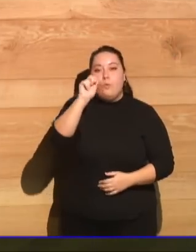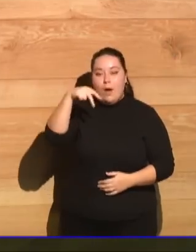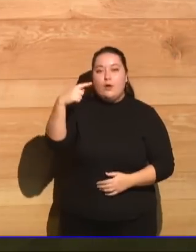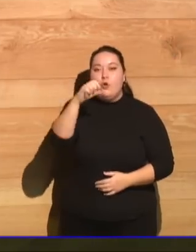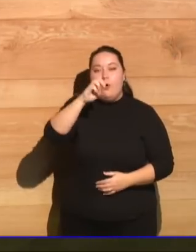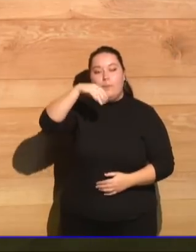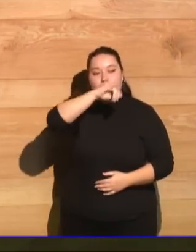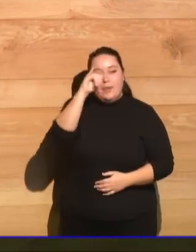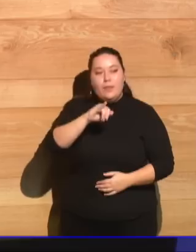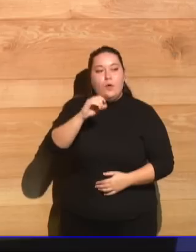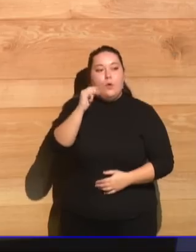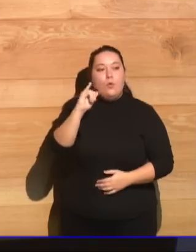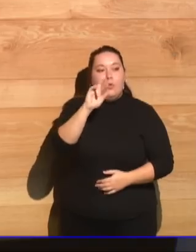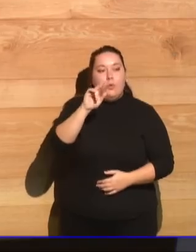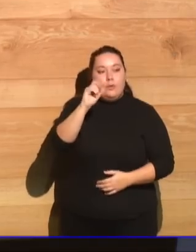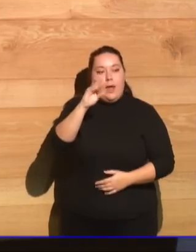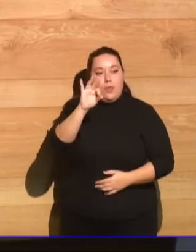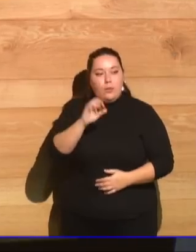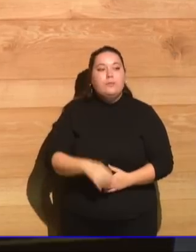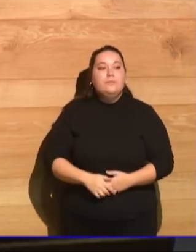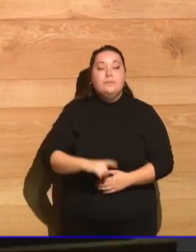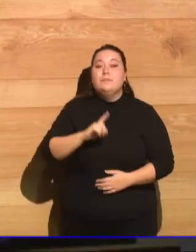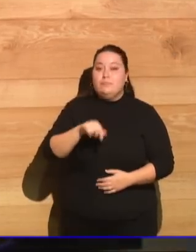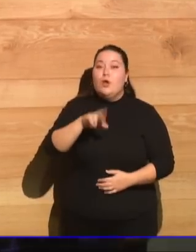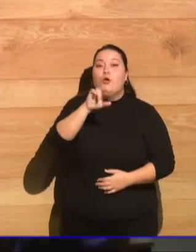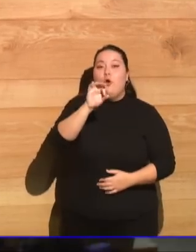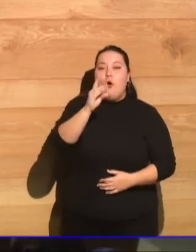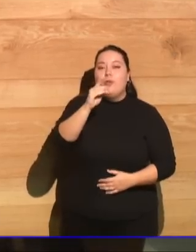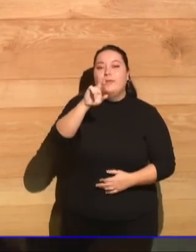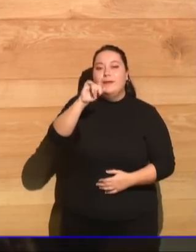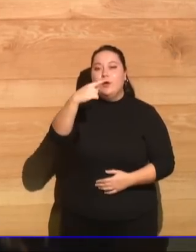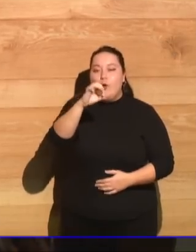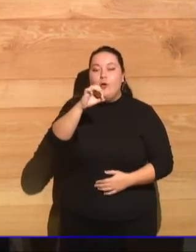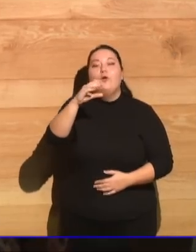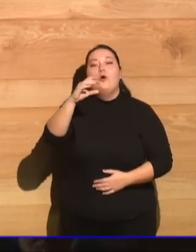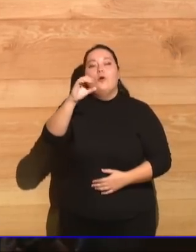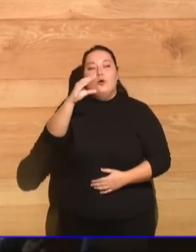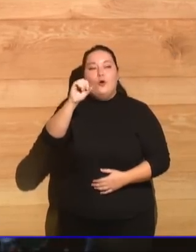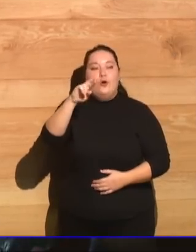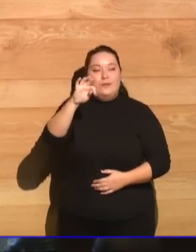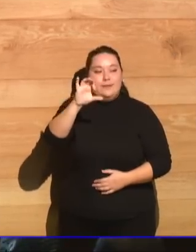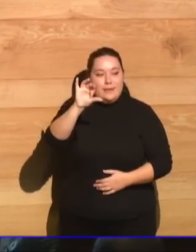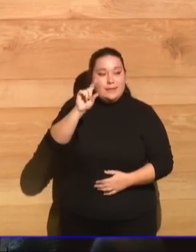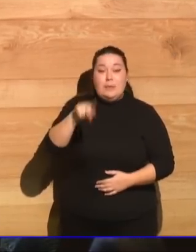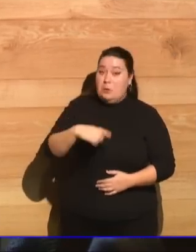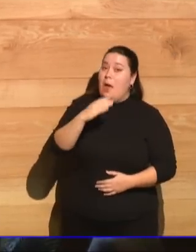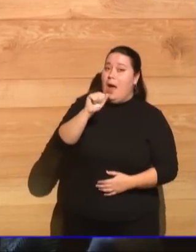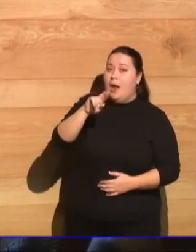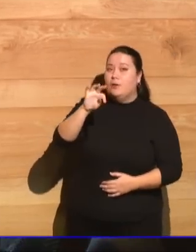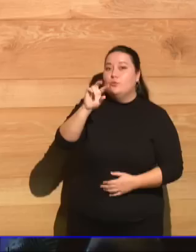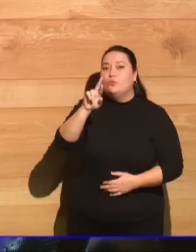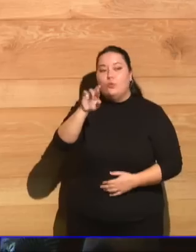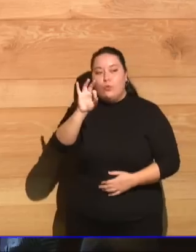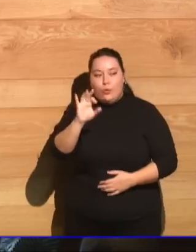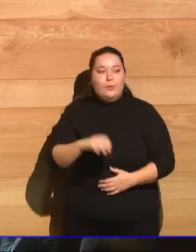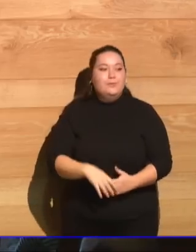Jurado. Y nada más y nada menos que Rodrigo Cortés. ¡Bravo! ¡Y Arturo